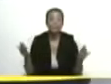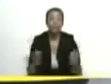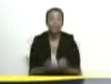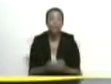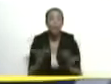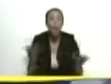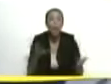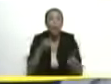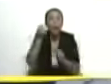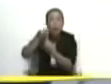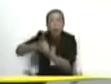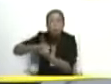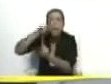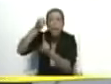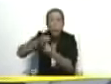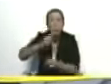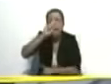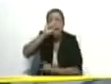¿Cuántas luchas